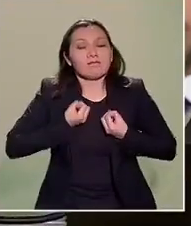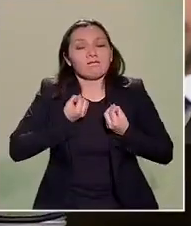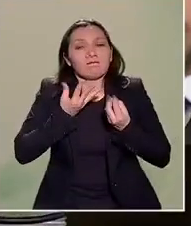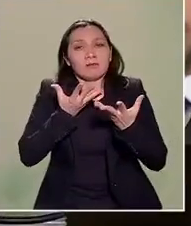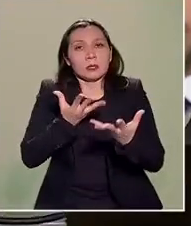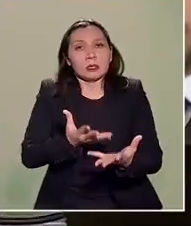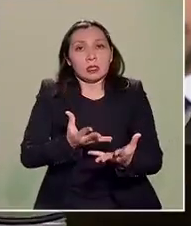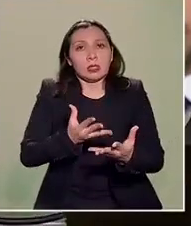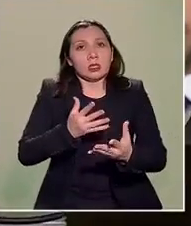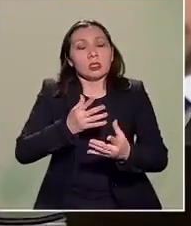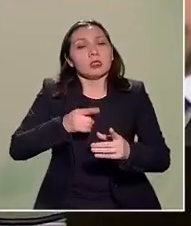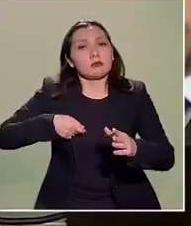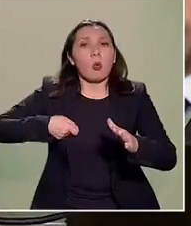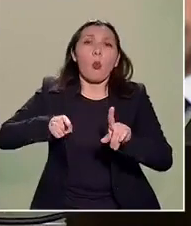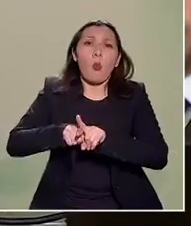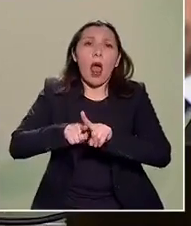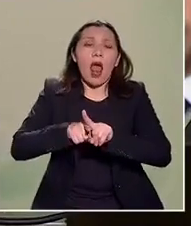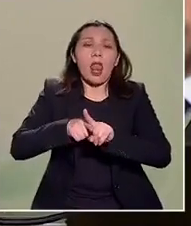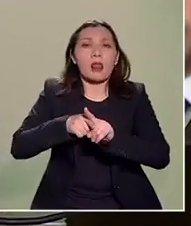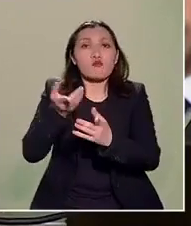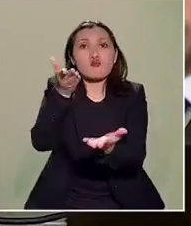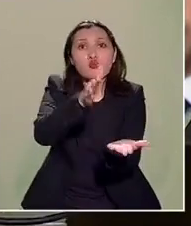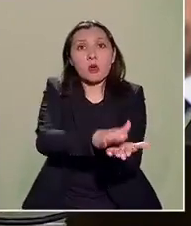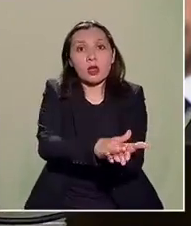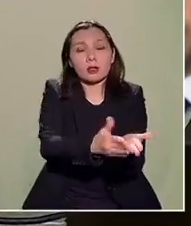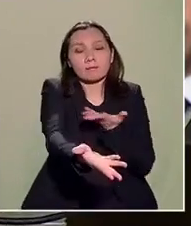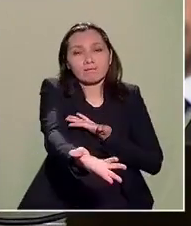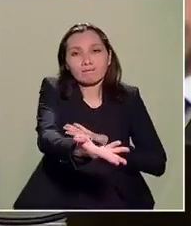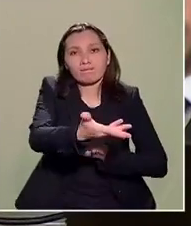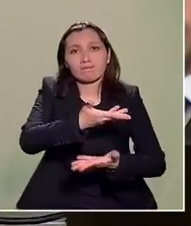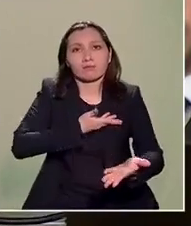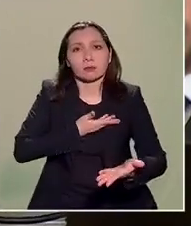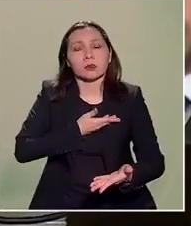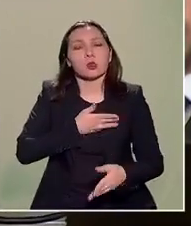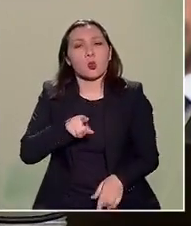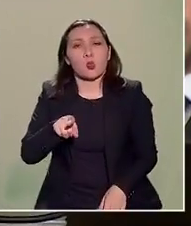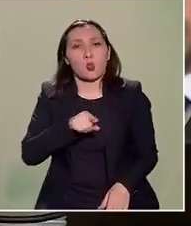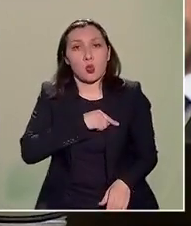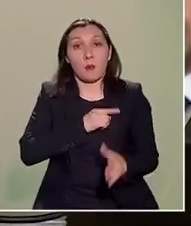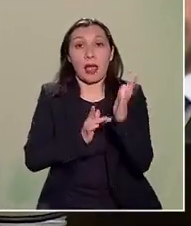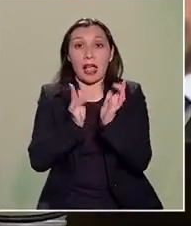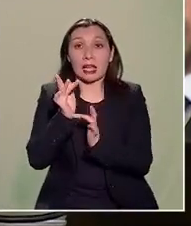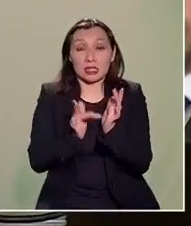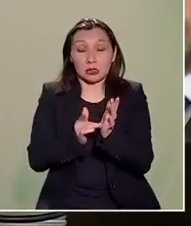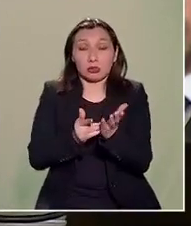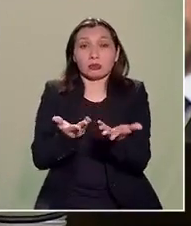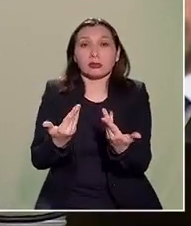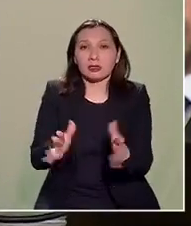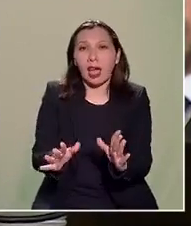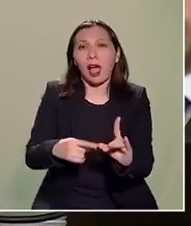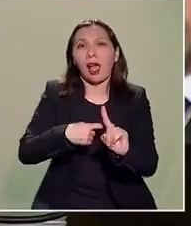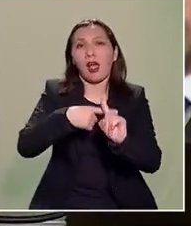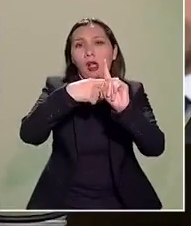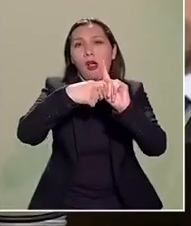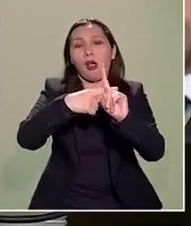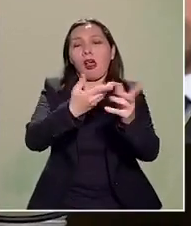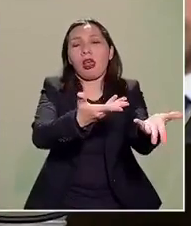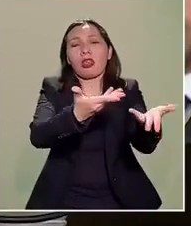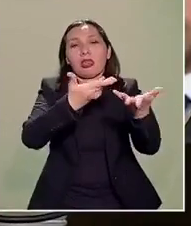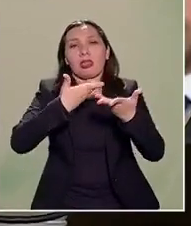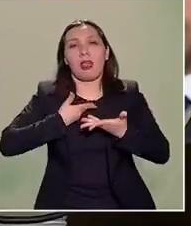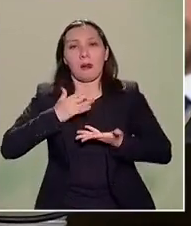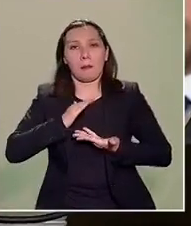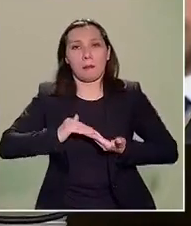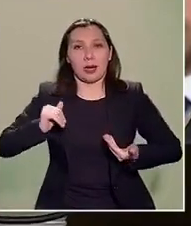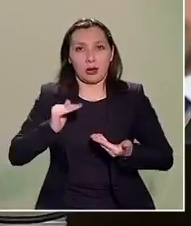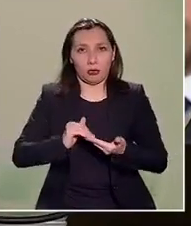expiación que busca satisfacer la culpa cristo las edificios la cruz otorgando el